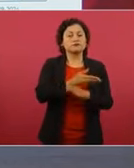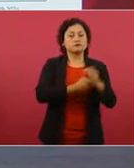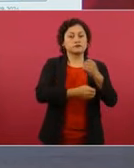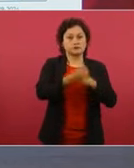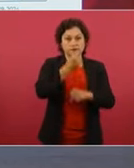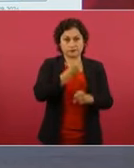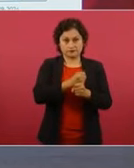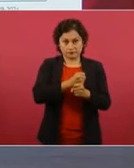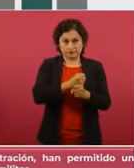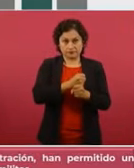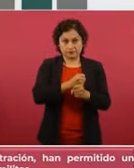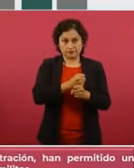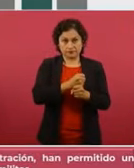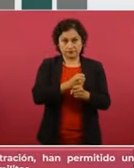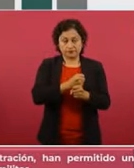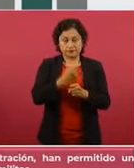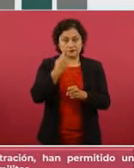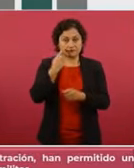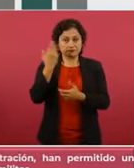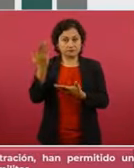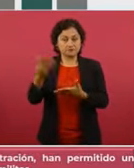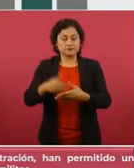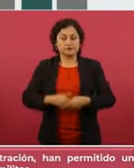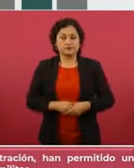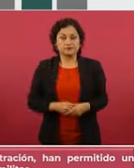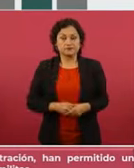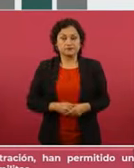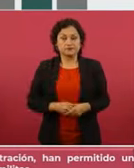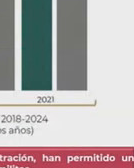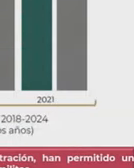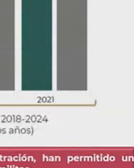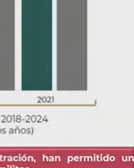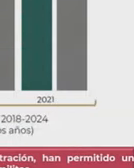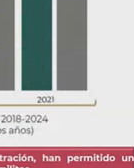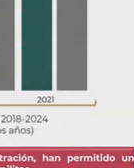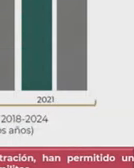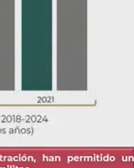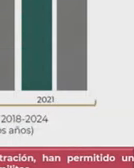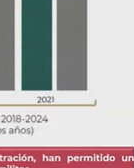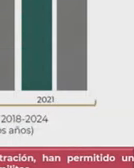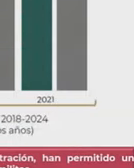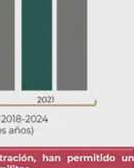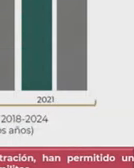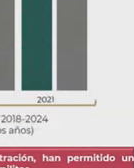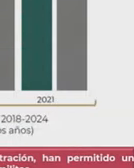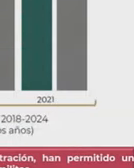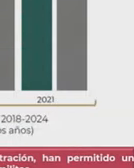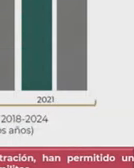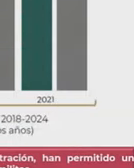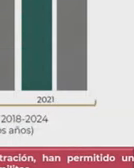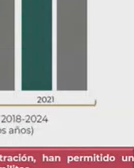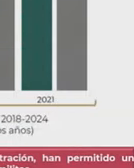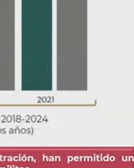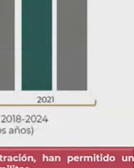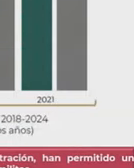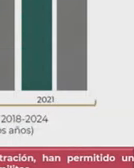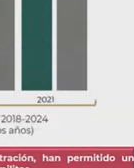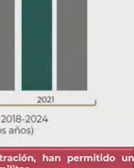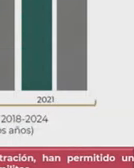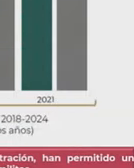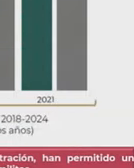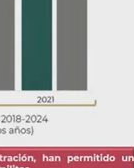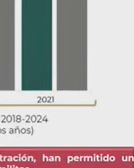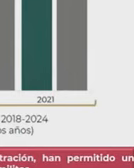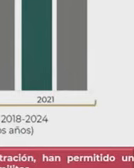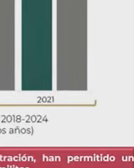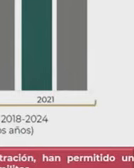teníamos una percepción, aunque buena, pero mucho menor o menor a lo